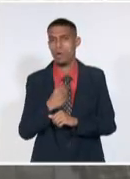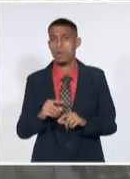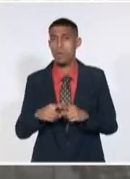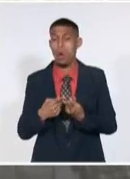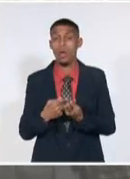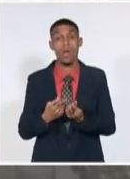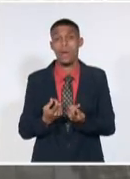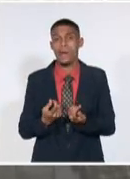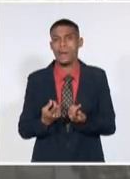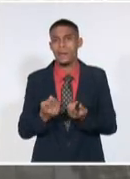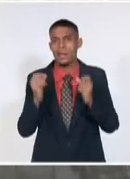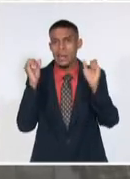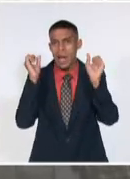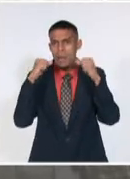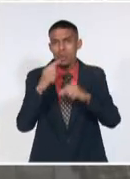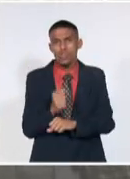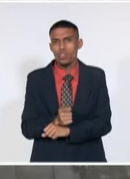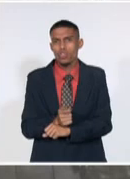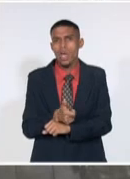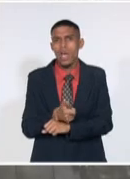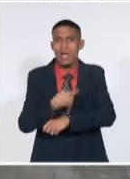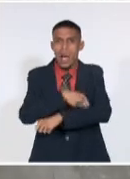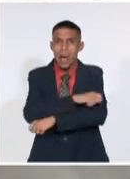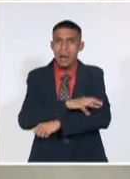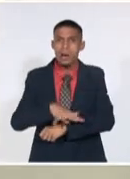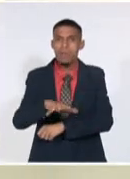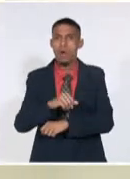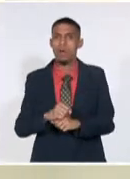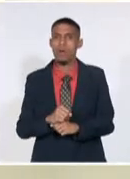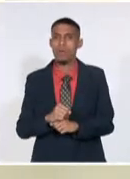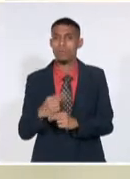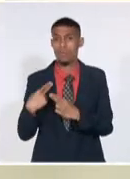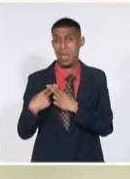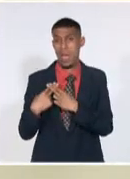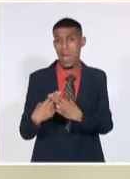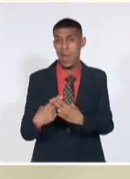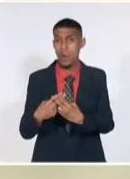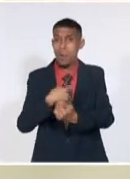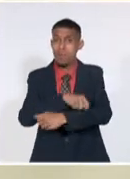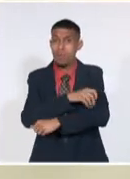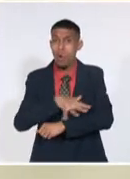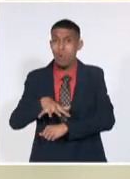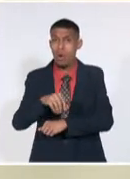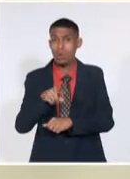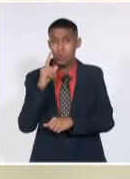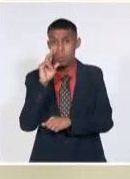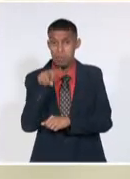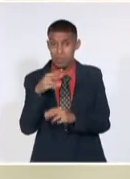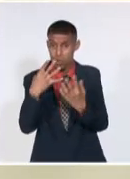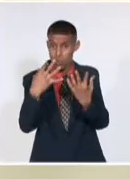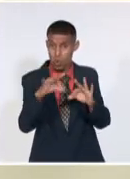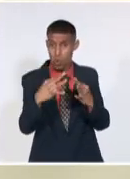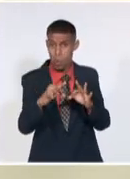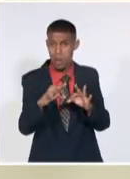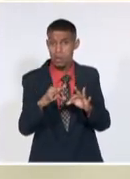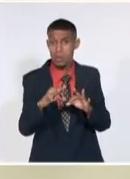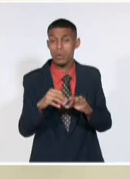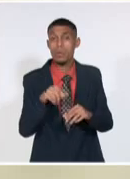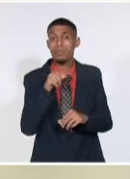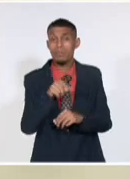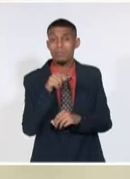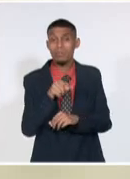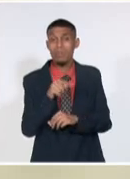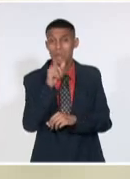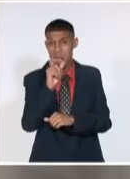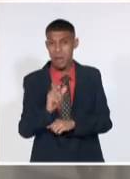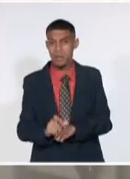figura muy cercana al pueblo, es decir, era un héroe popular. Cuando tú ves los documentos de Camilo, esa personalidad está reflejada